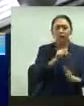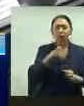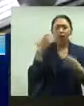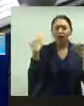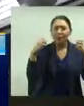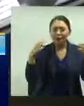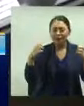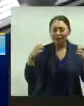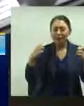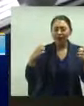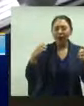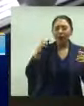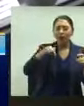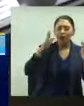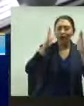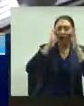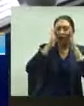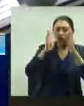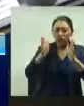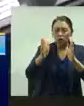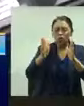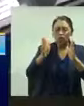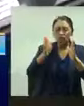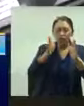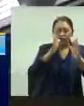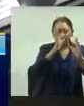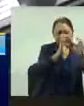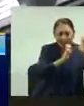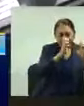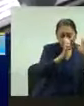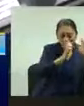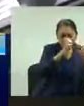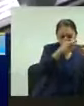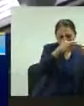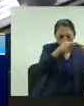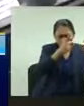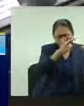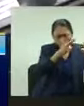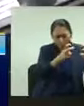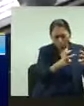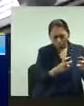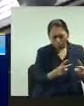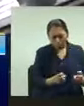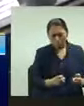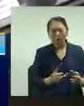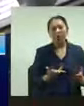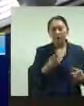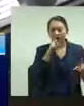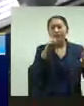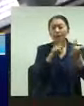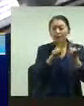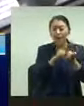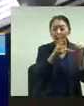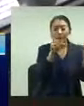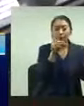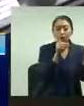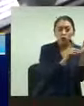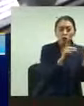sino atención de evaluación. ¿Ya? Y aparte de eso, los médicos tienen unos graves